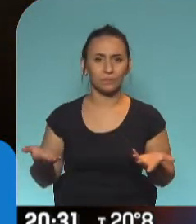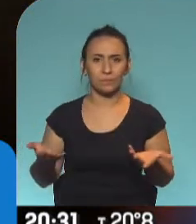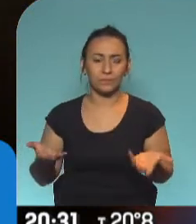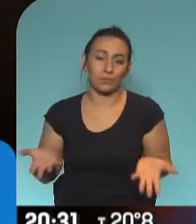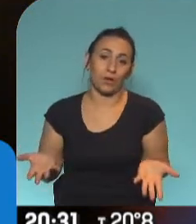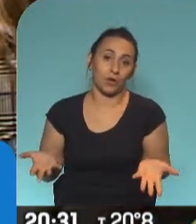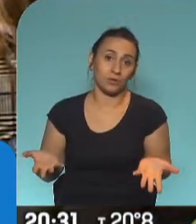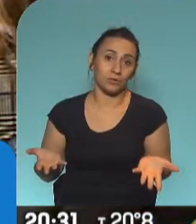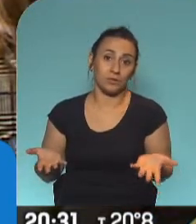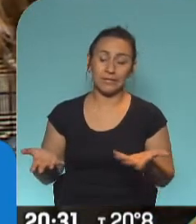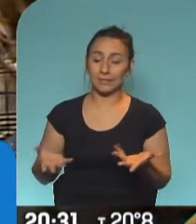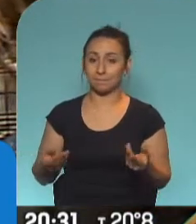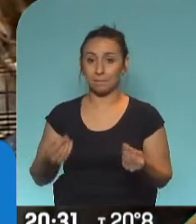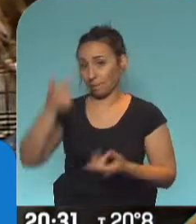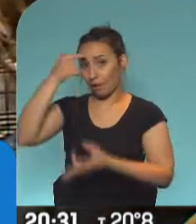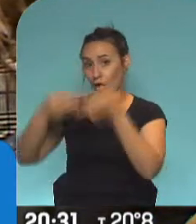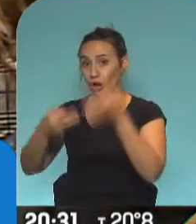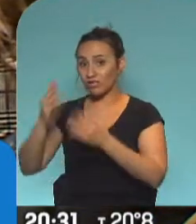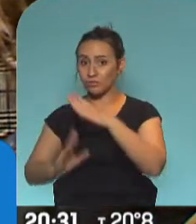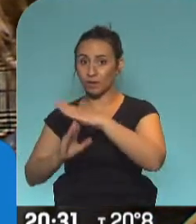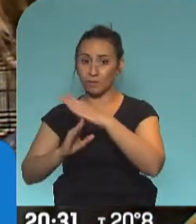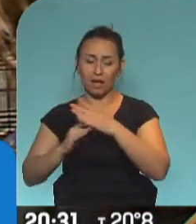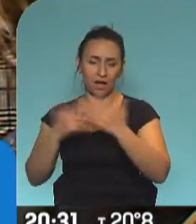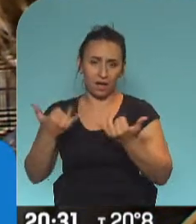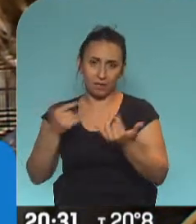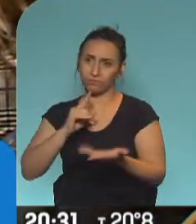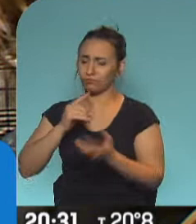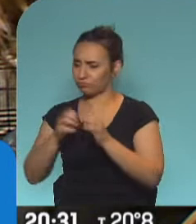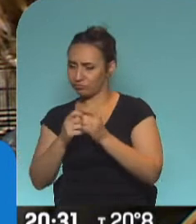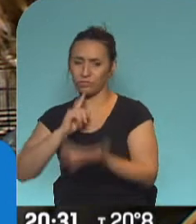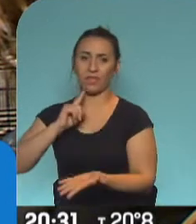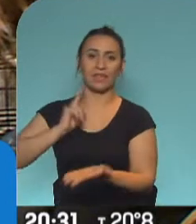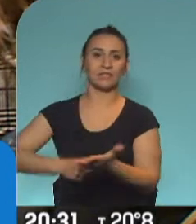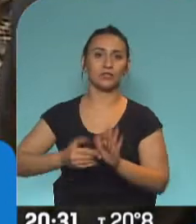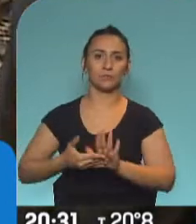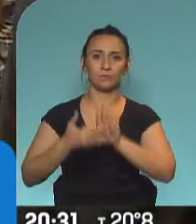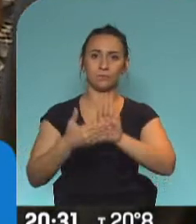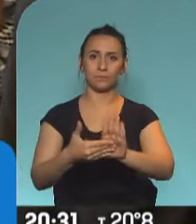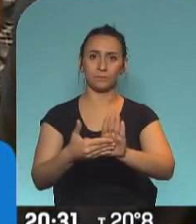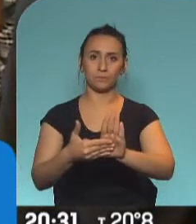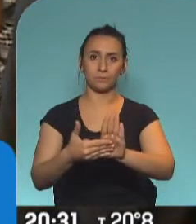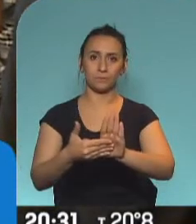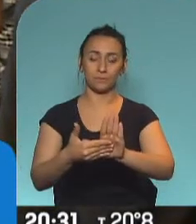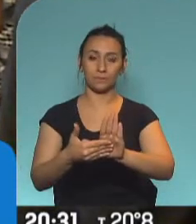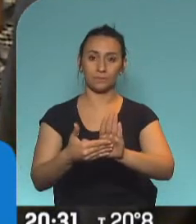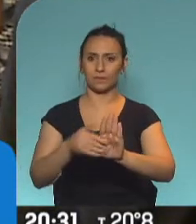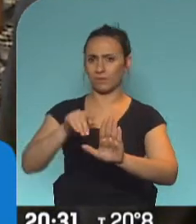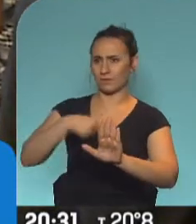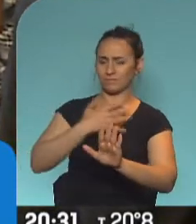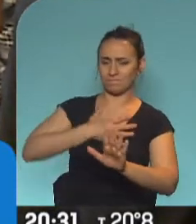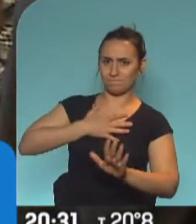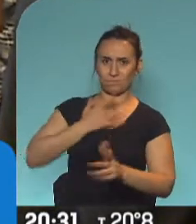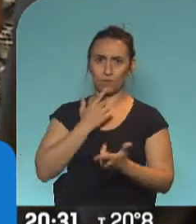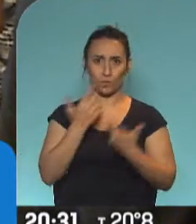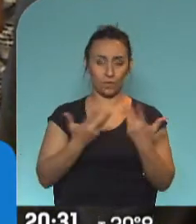digamos, genera que la Corte se haya pronunciado y haya dado su veredicto y genera incertidumbre en un